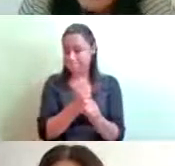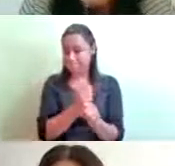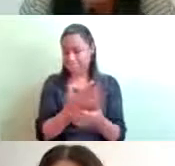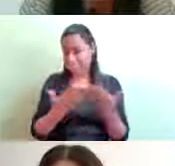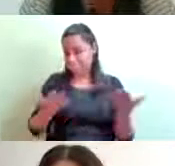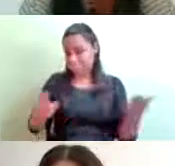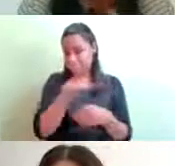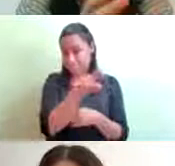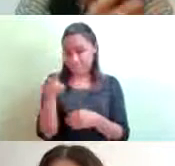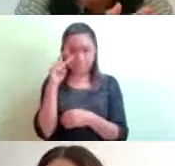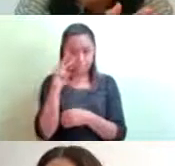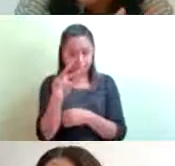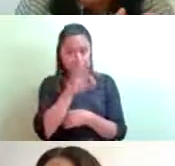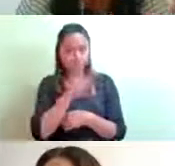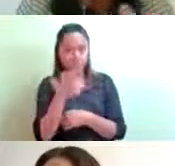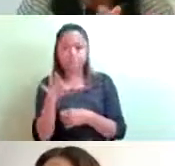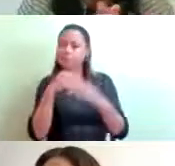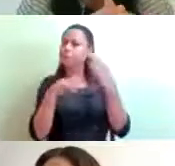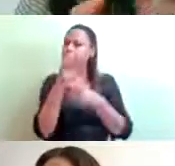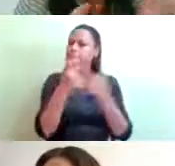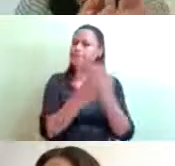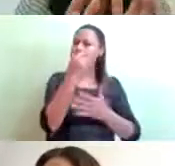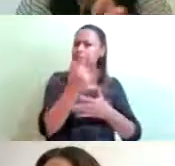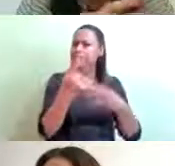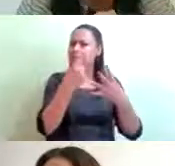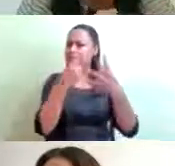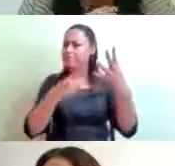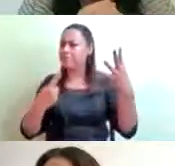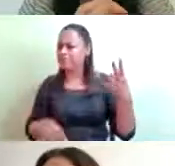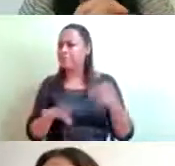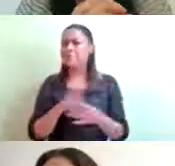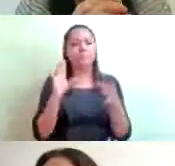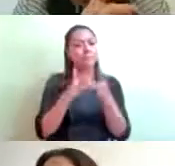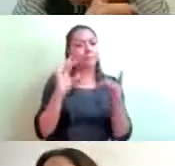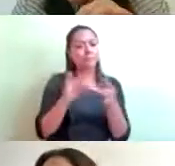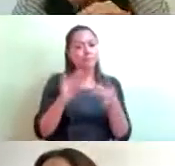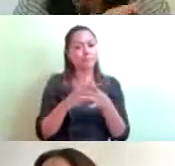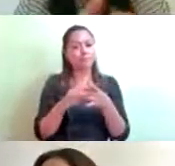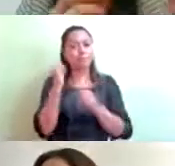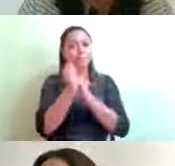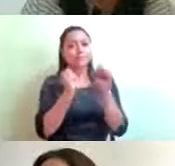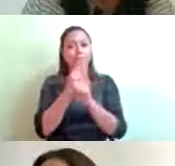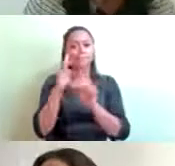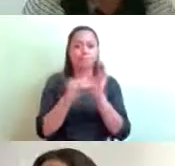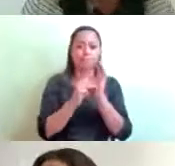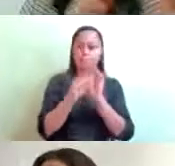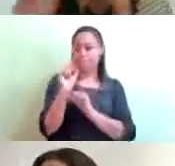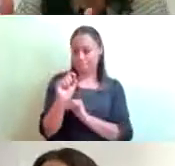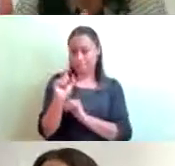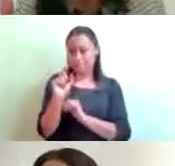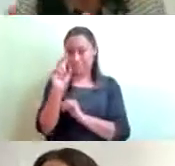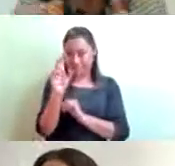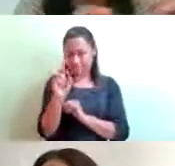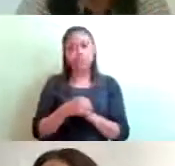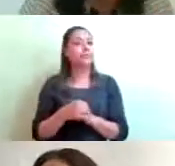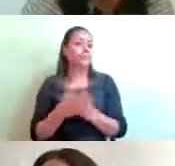ustedes ven, todas esas proyecciones nos hablan de la década del 2030. Si no hacemos nada, en